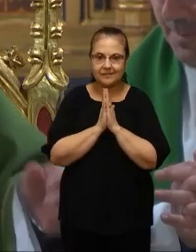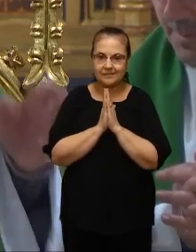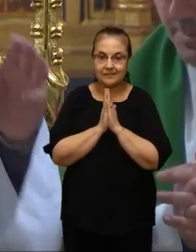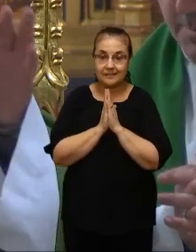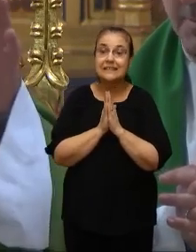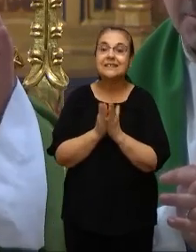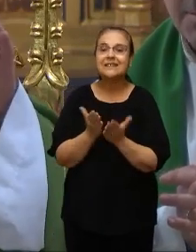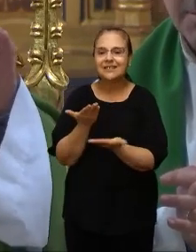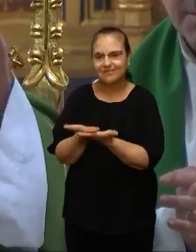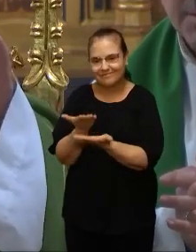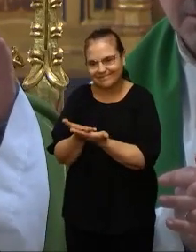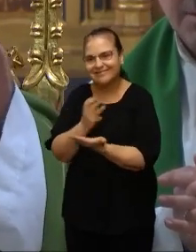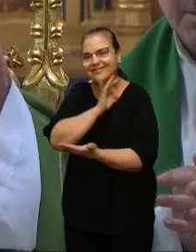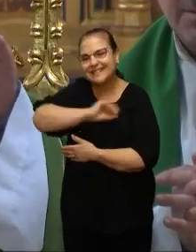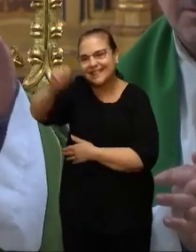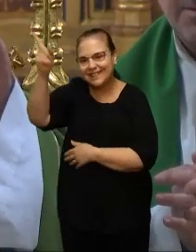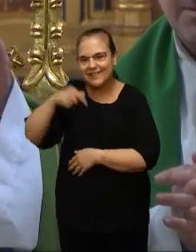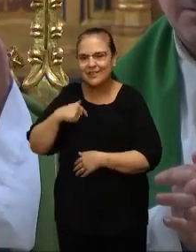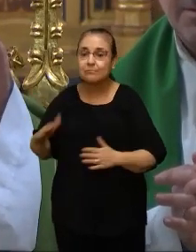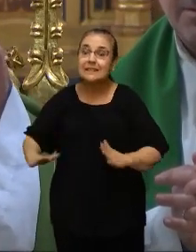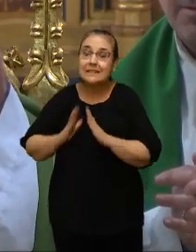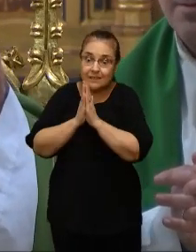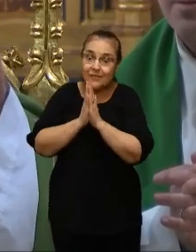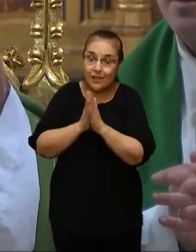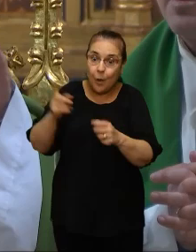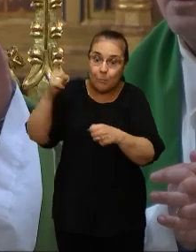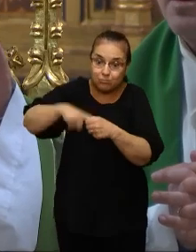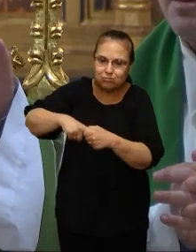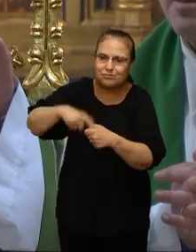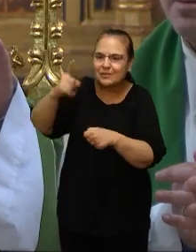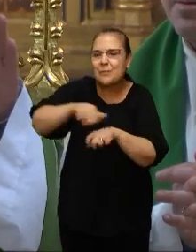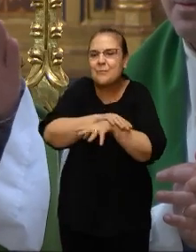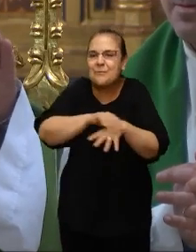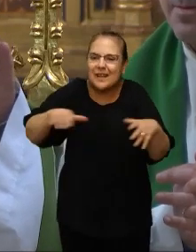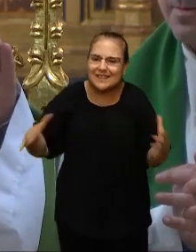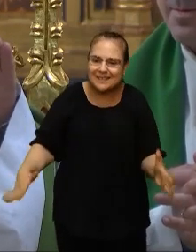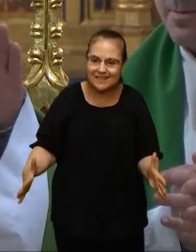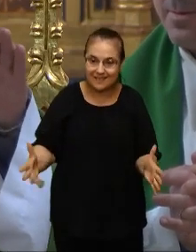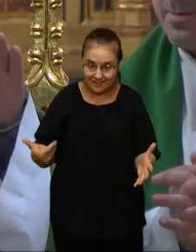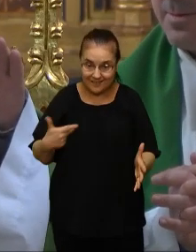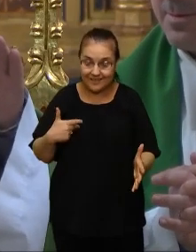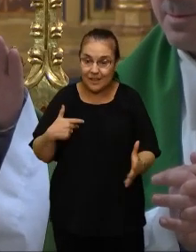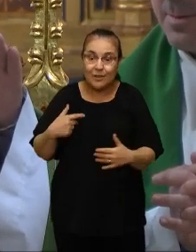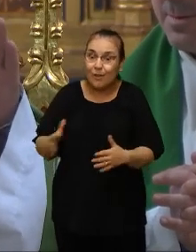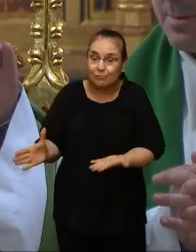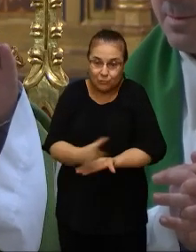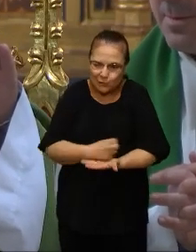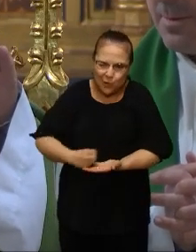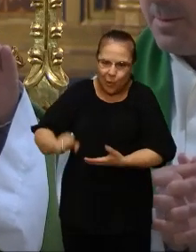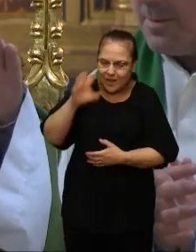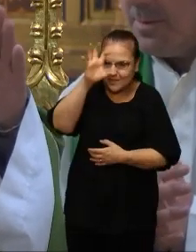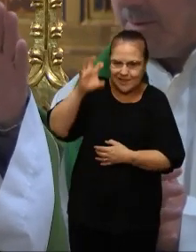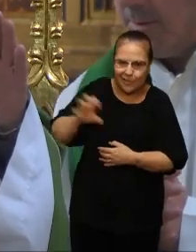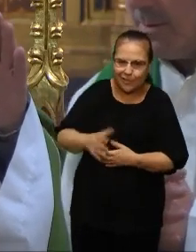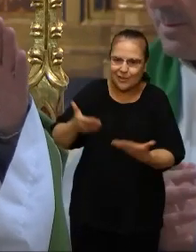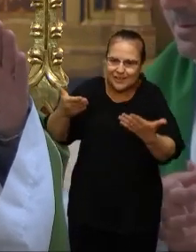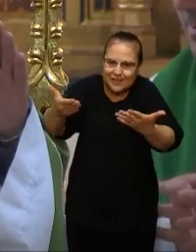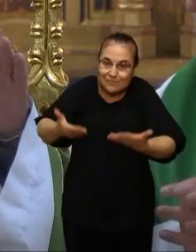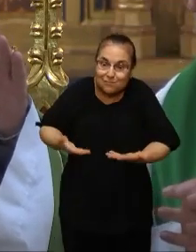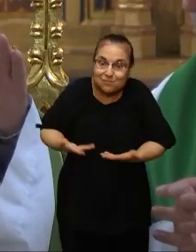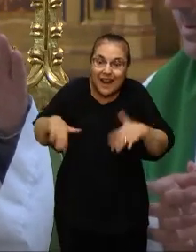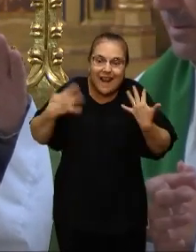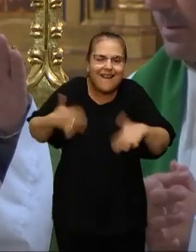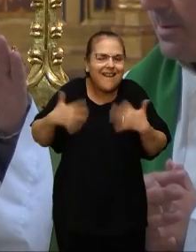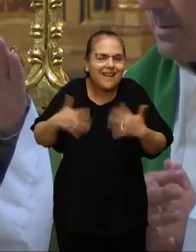Te rogamos, Señor, que nos santifique la participación en tu mesa y haz que todas las naciones reciban con alegría por